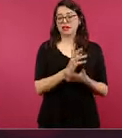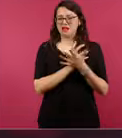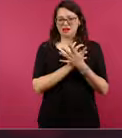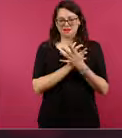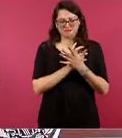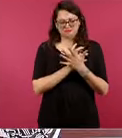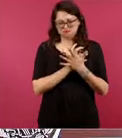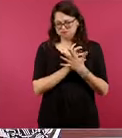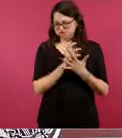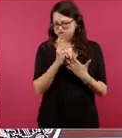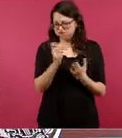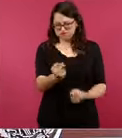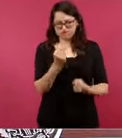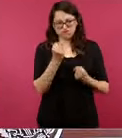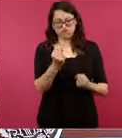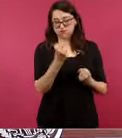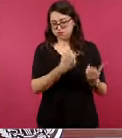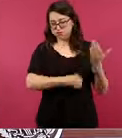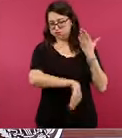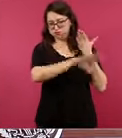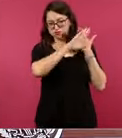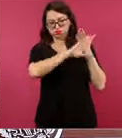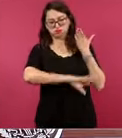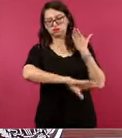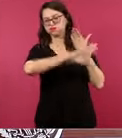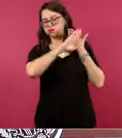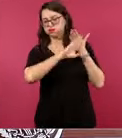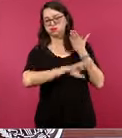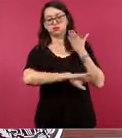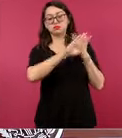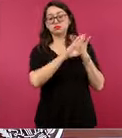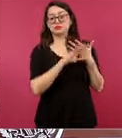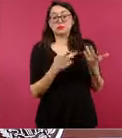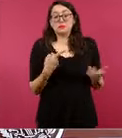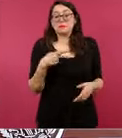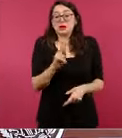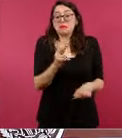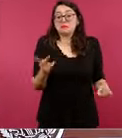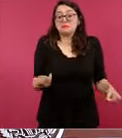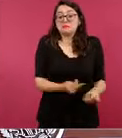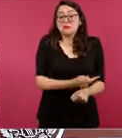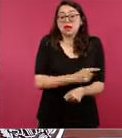intensa de los últimos tiempos, y no ha pasado nada.